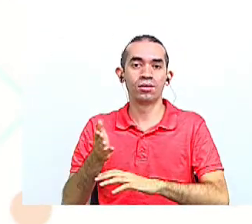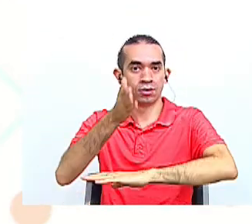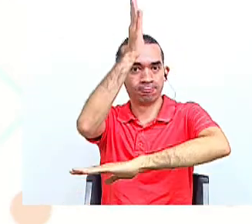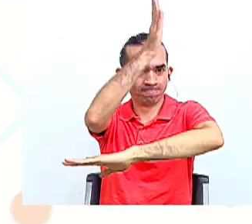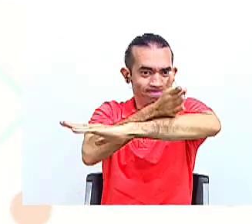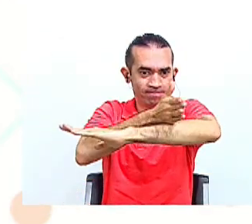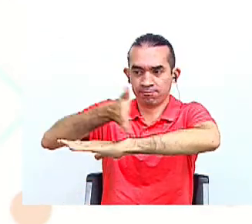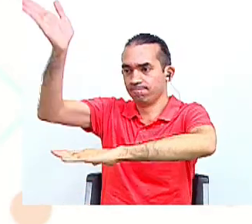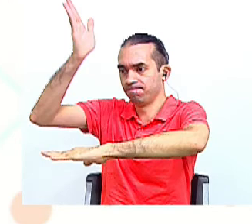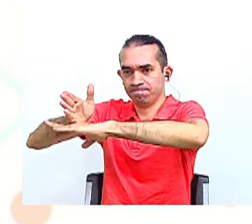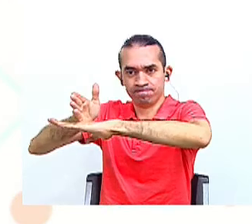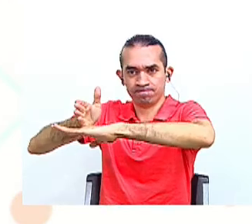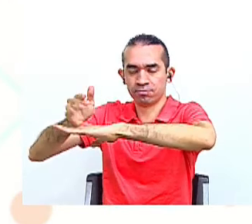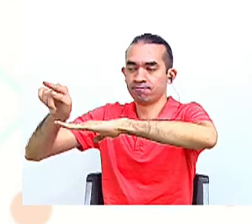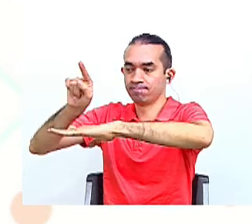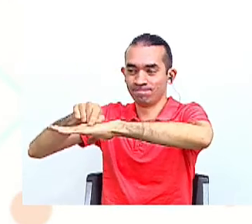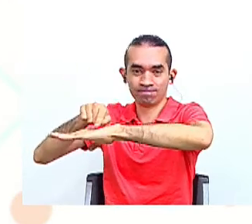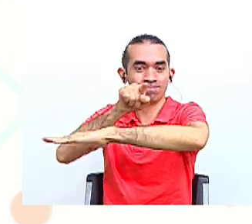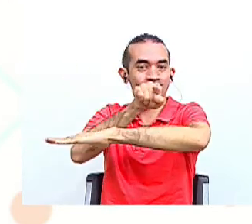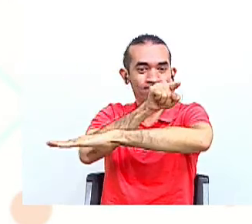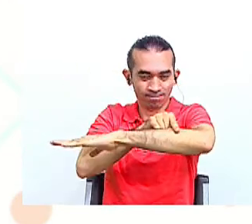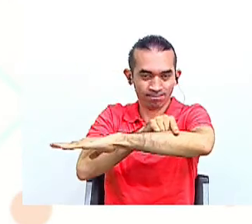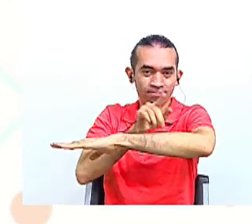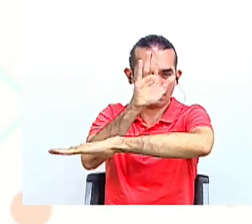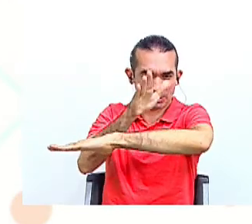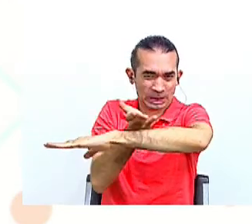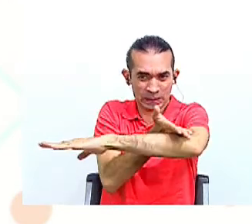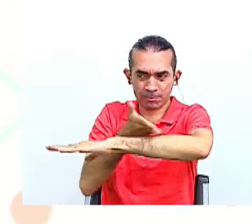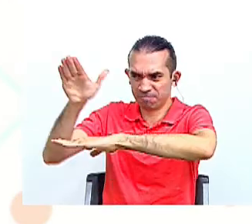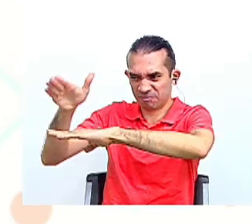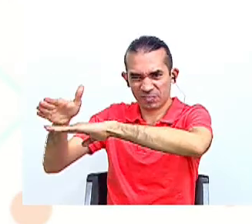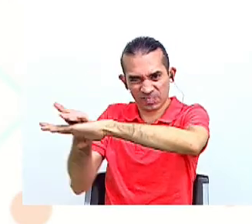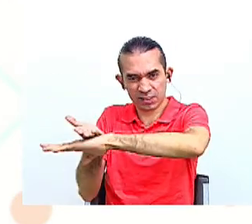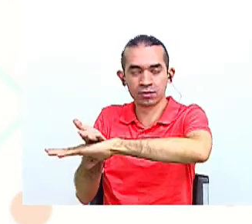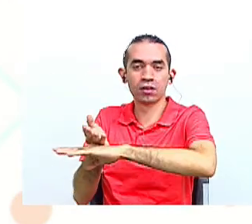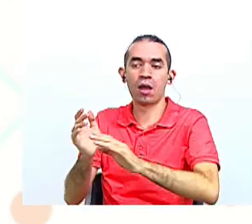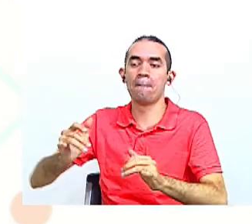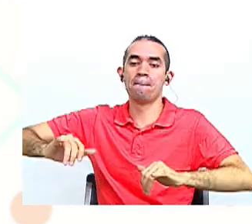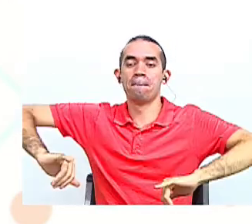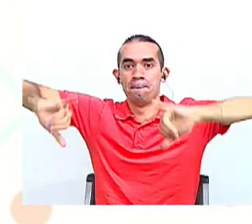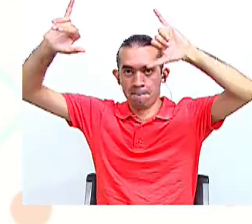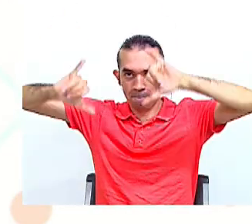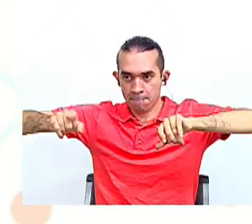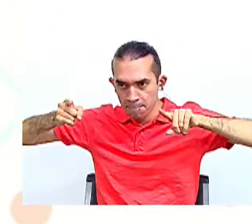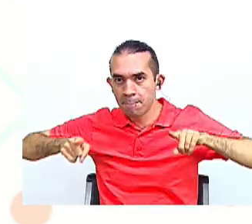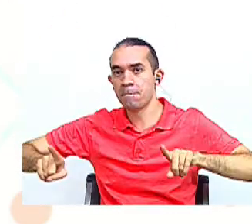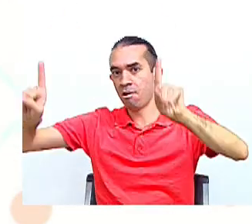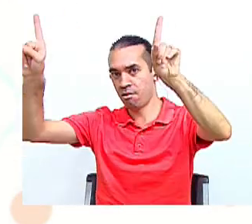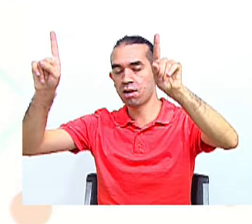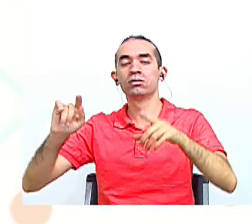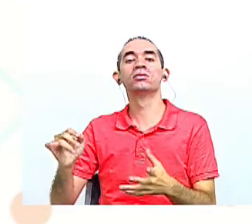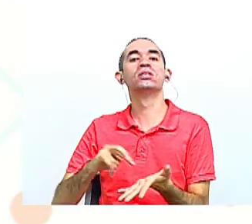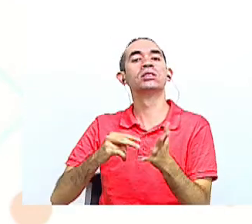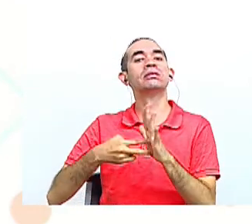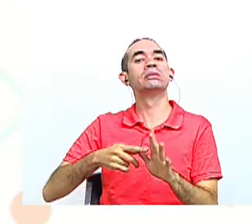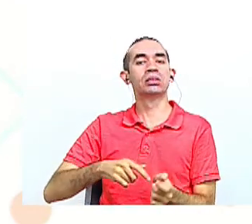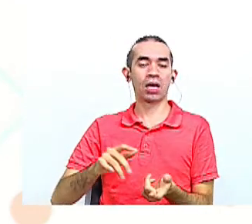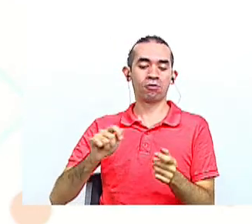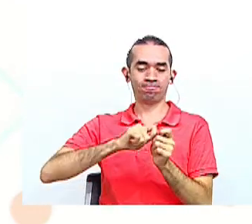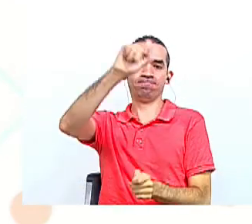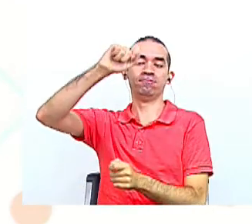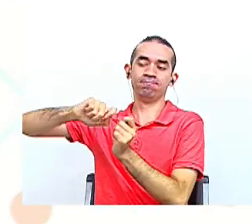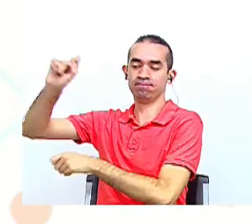la base y son paralelas. Entonces, dichas alturas van a tener la misma